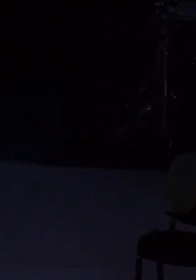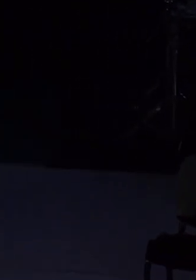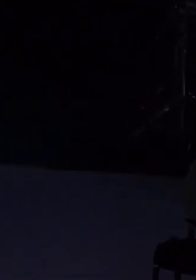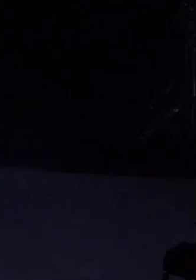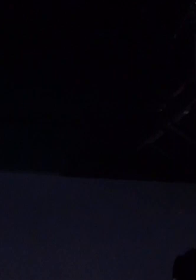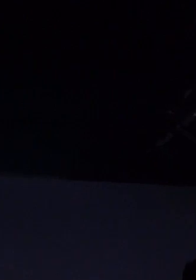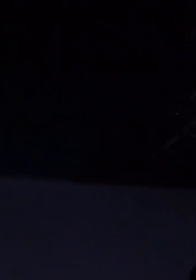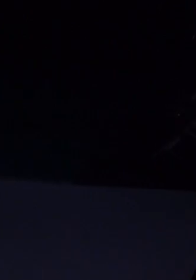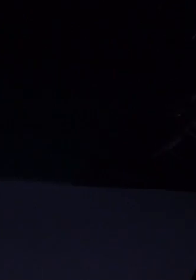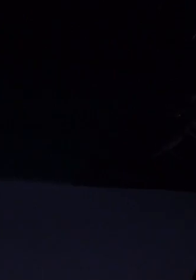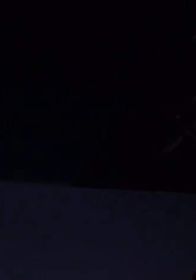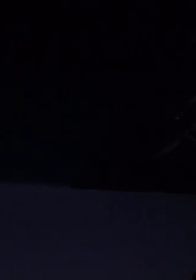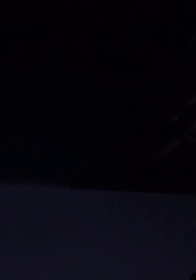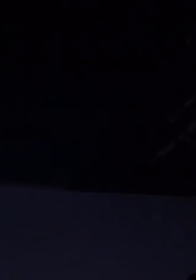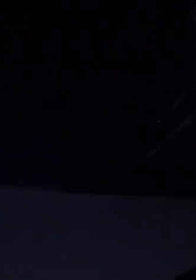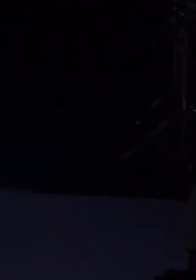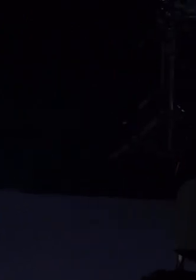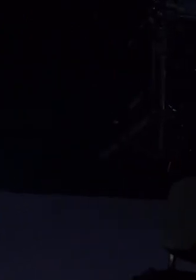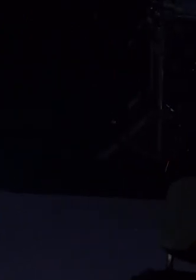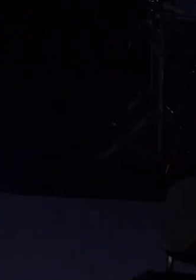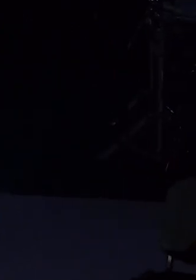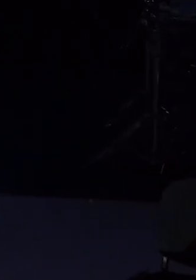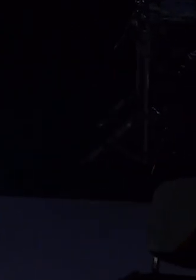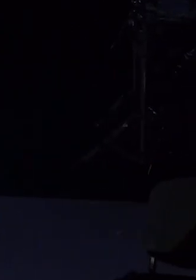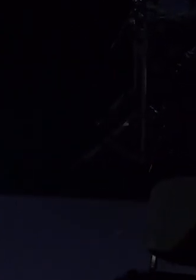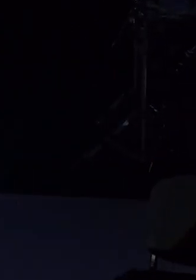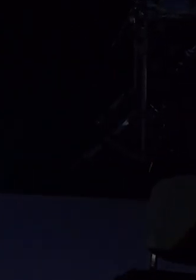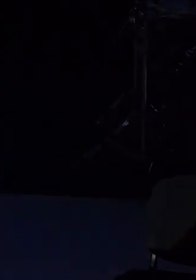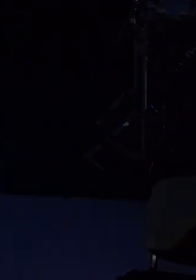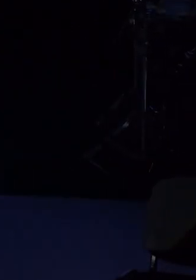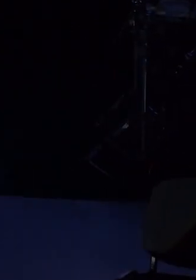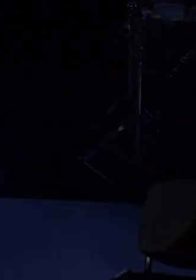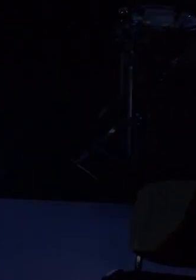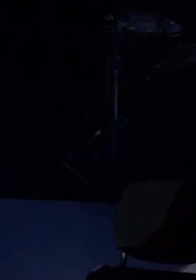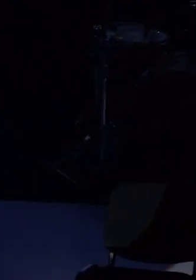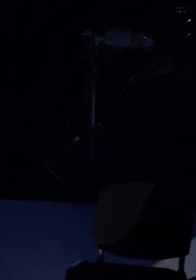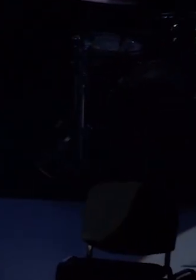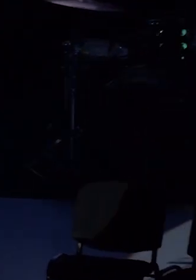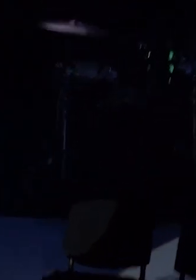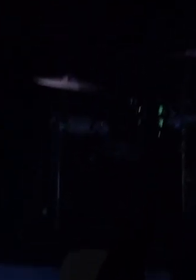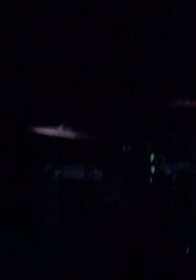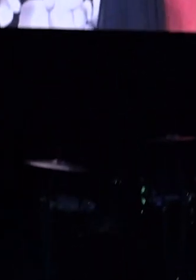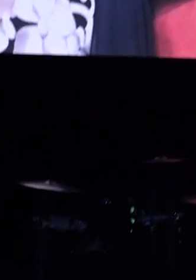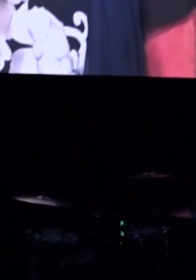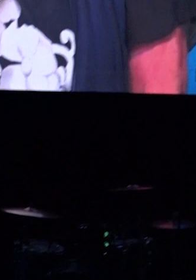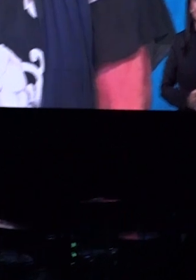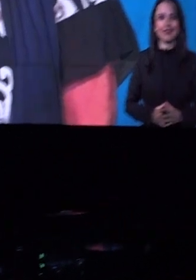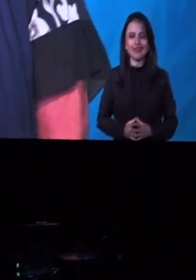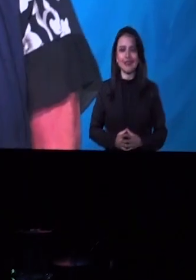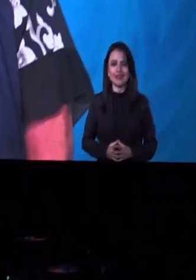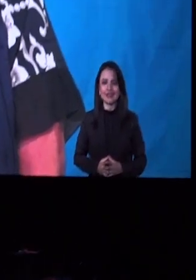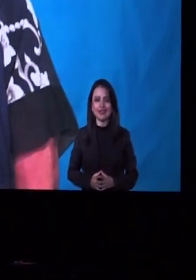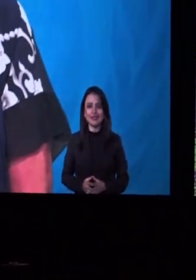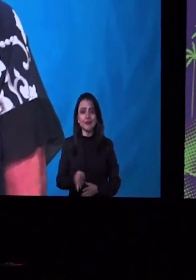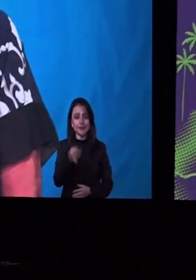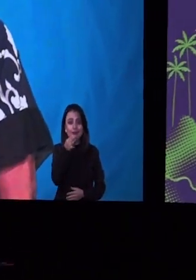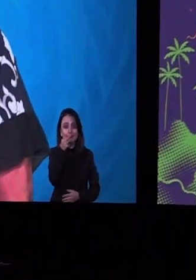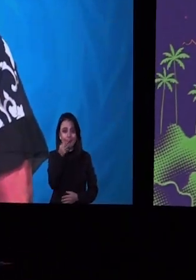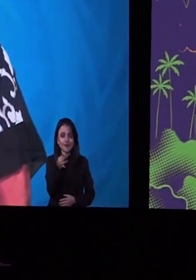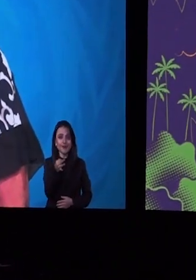Humanos, Michelle Bachelet. La verdad. verdad es un